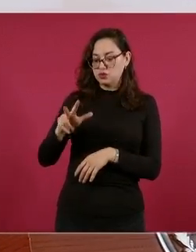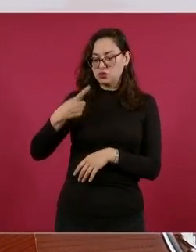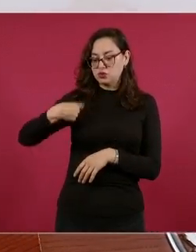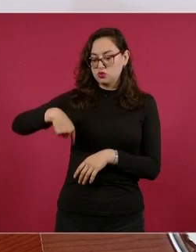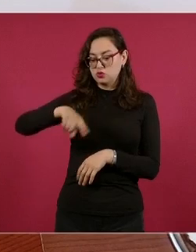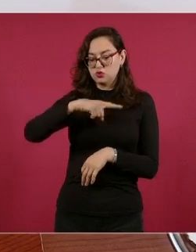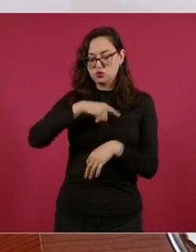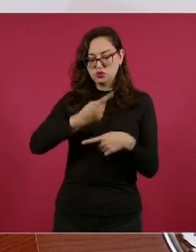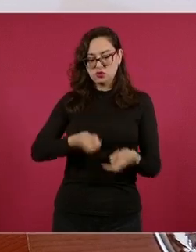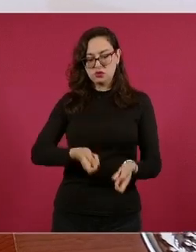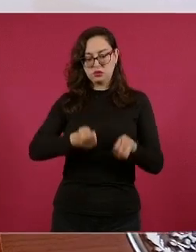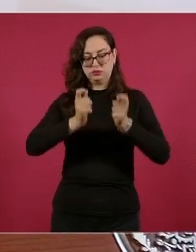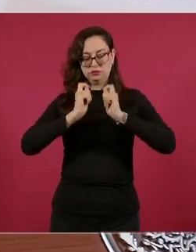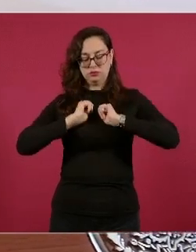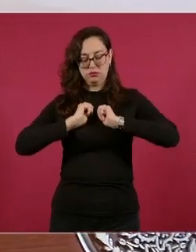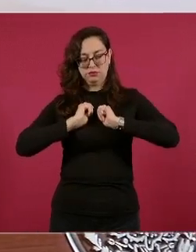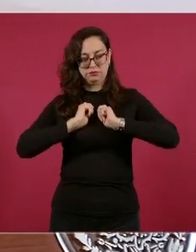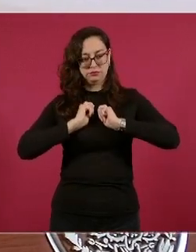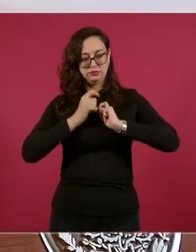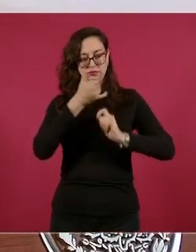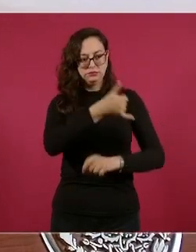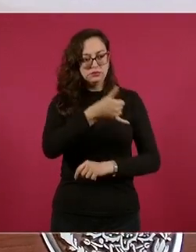de 150 mil millones,